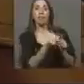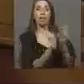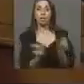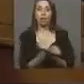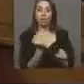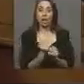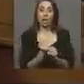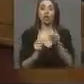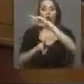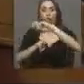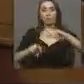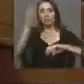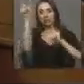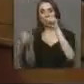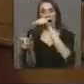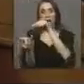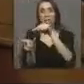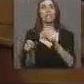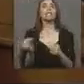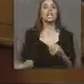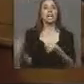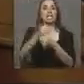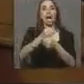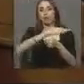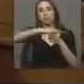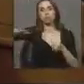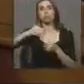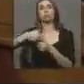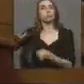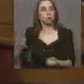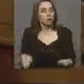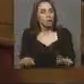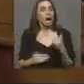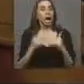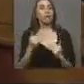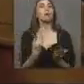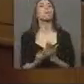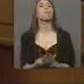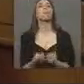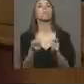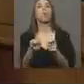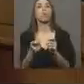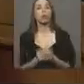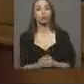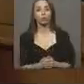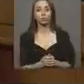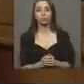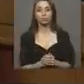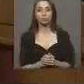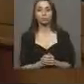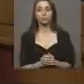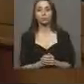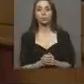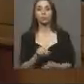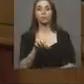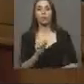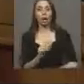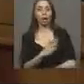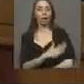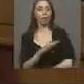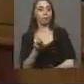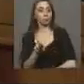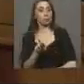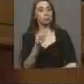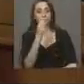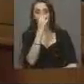destitución. O sea, hay que avanzar en esto. Propongo que las AFP, efectivamente,